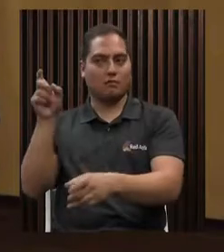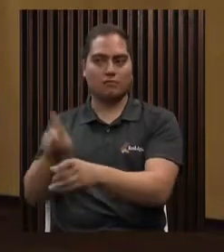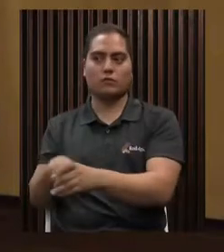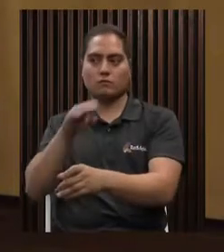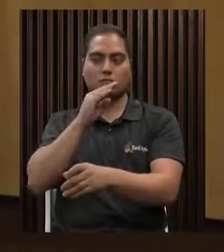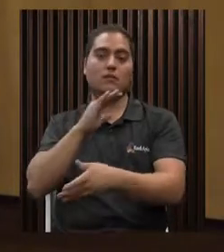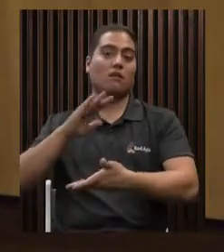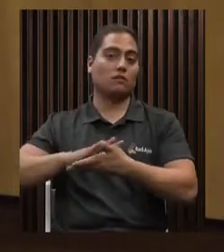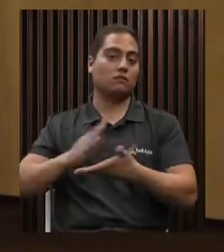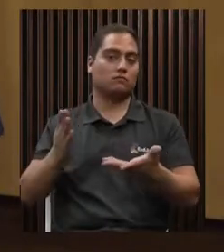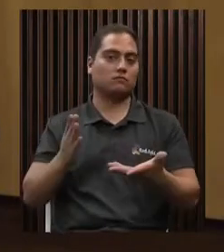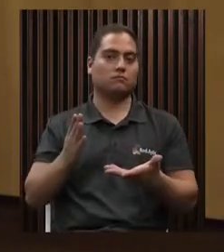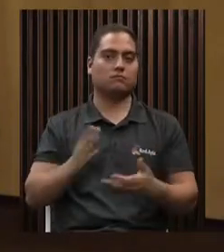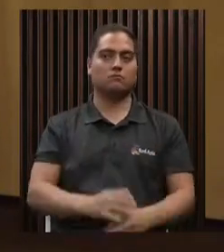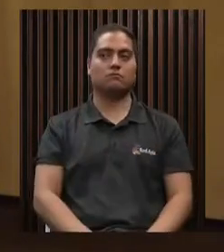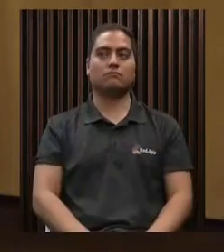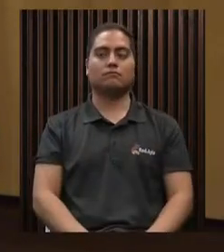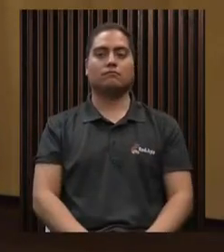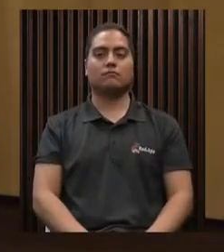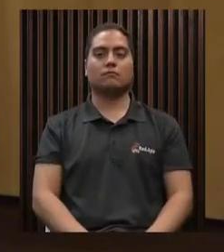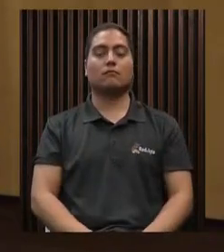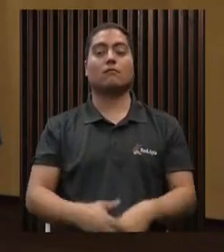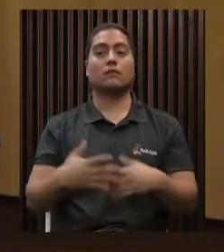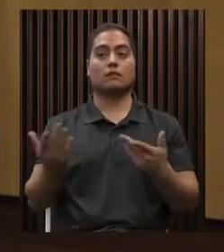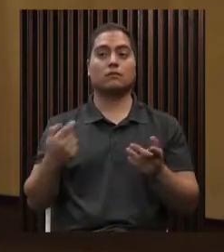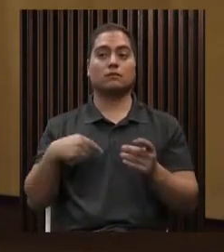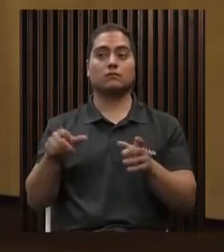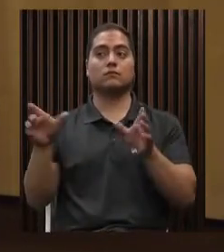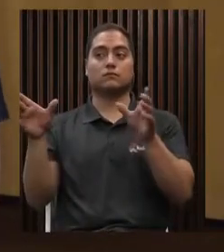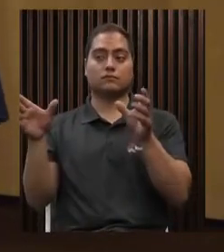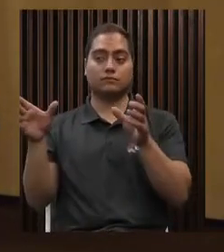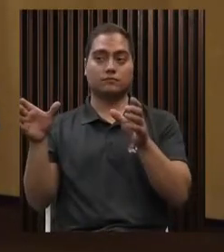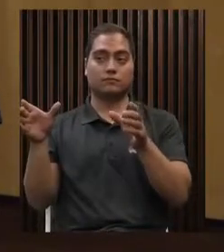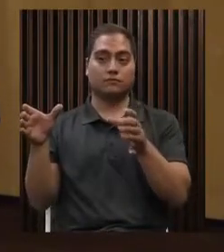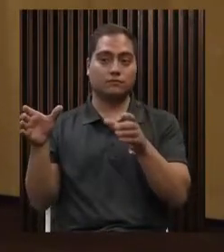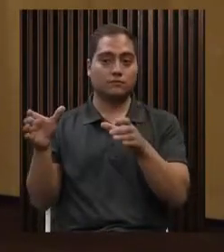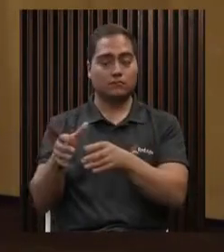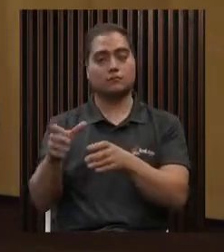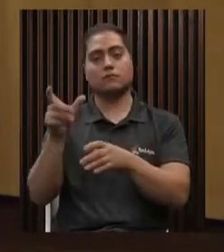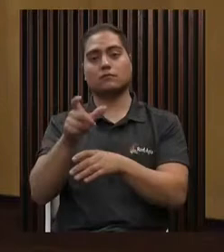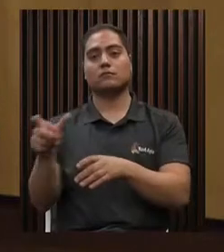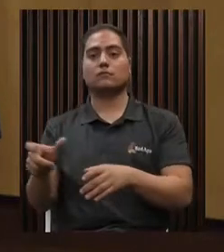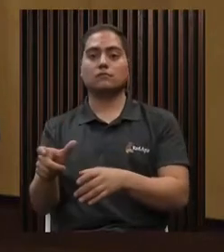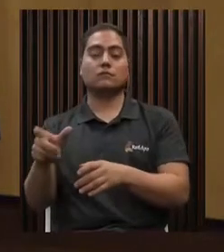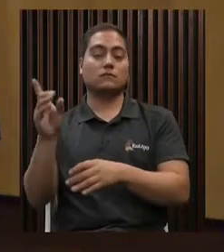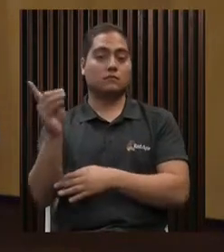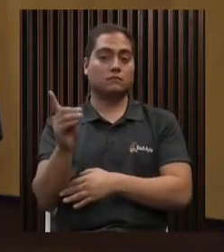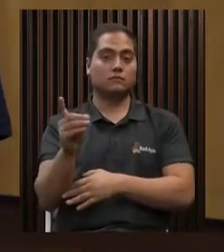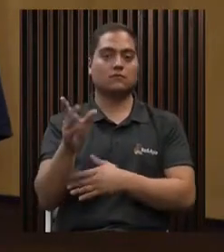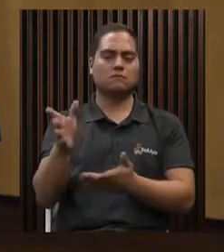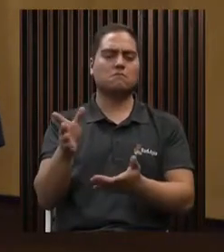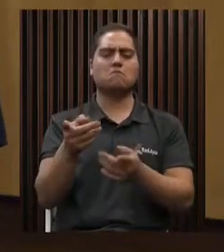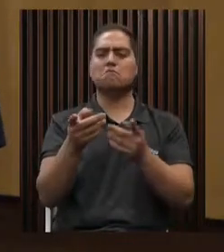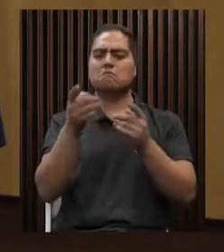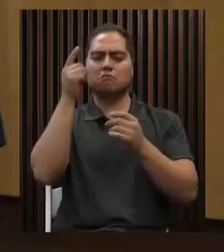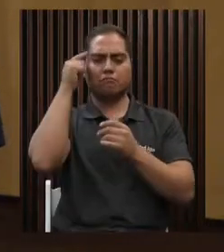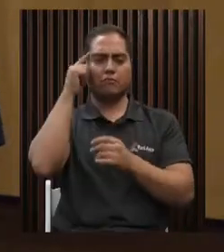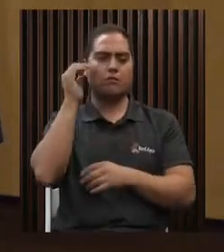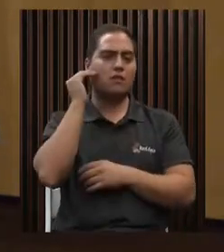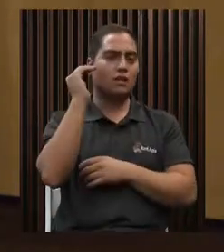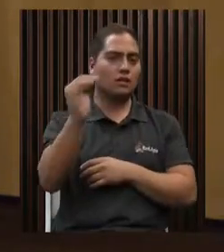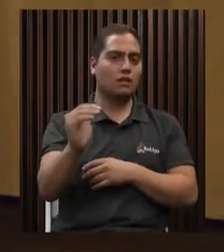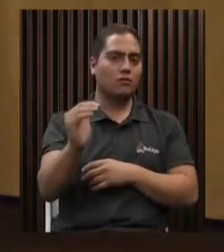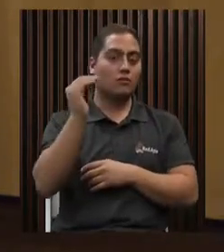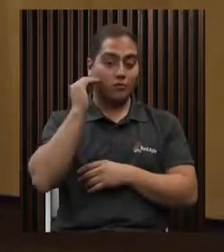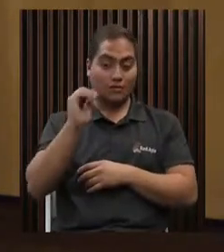esto es solamente para un grupo de personas, personas con discapacidad en particular. ¿Qué pasa con los niños? Los niños, por lo general, les gusta tocar y